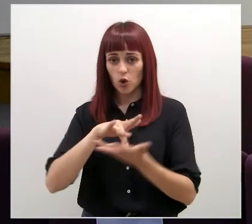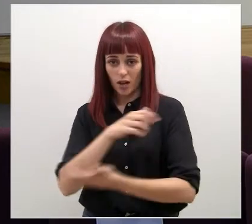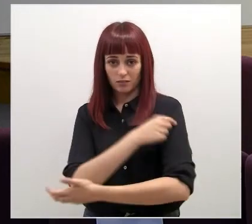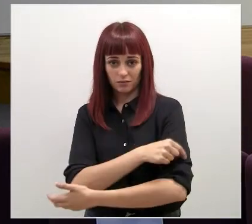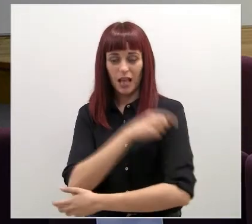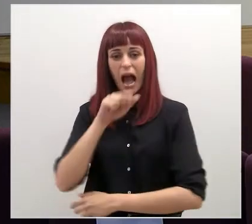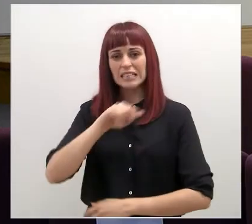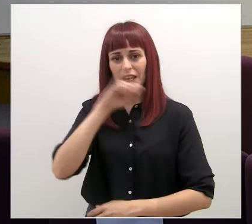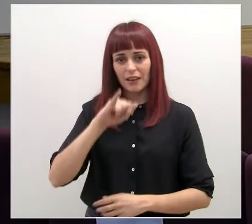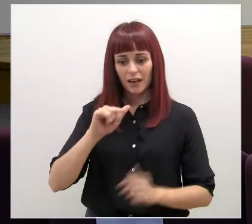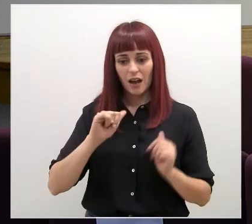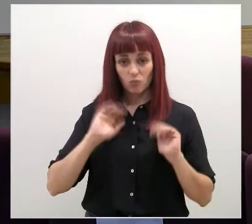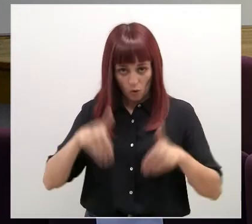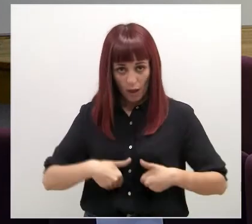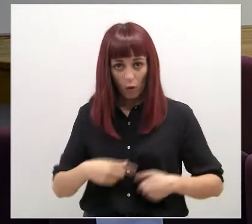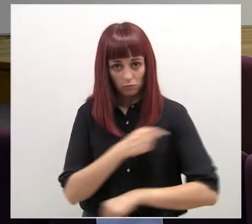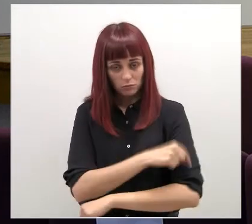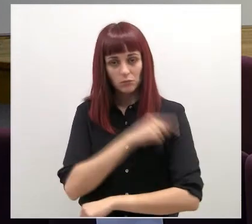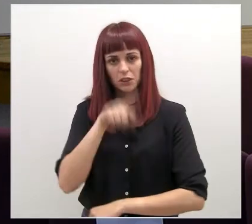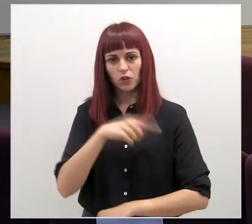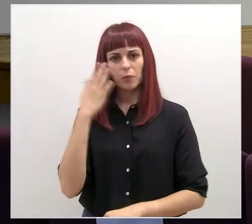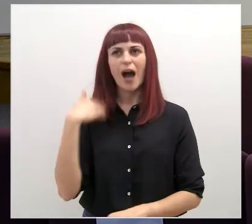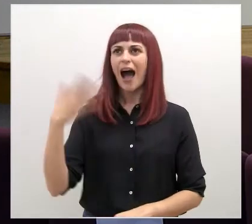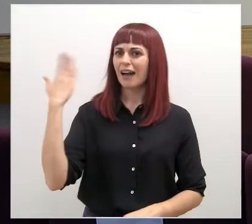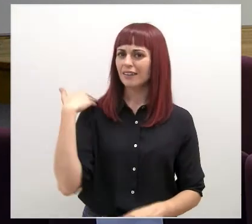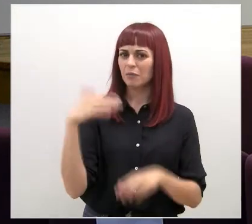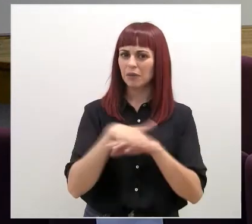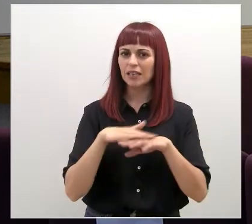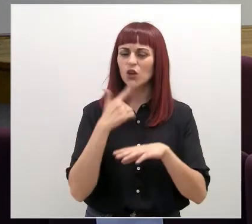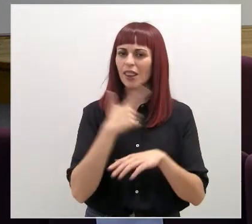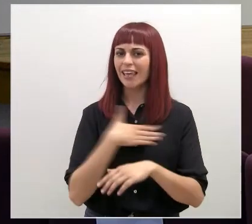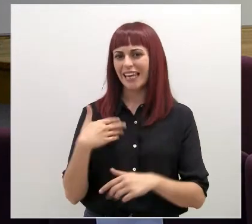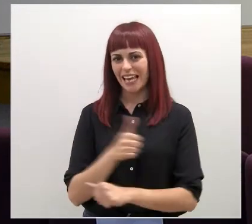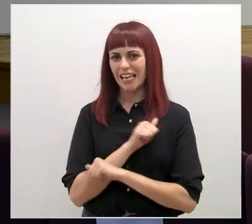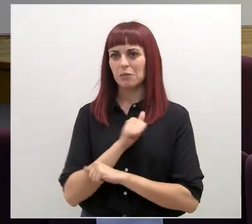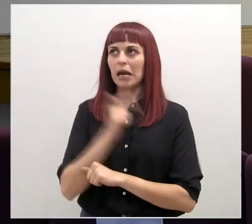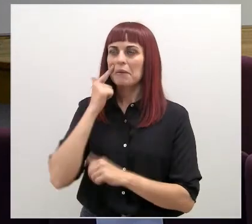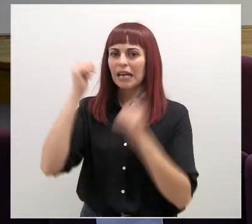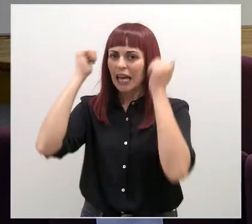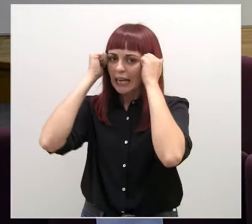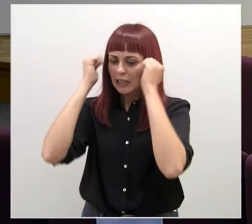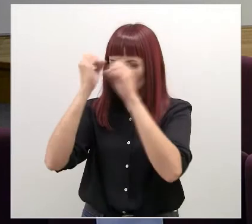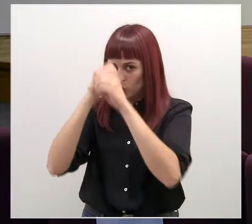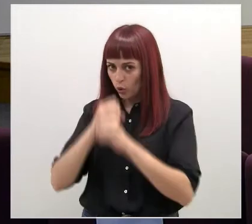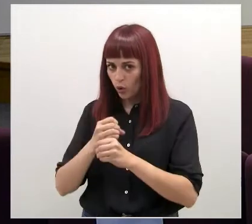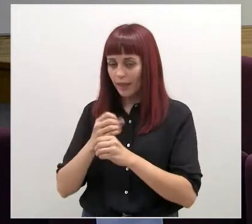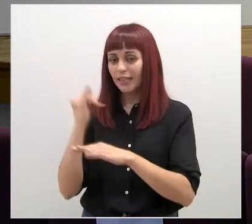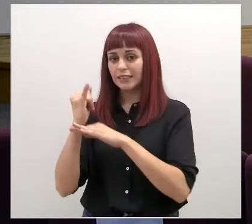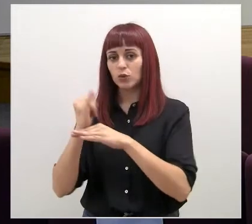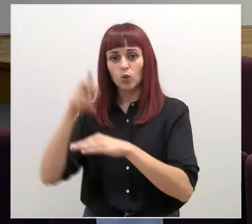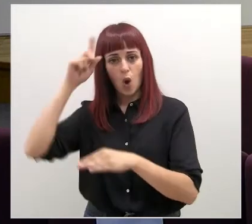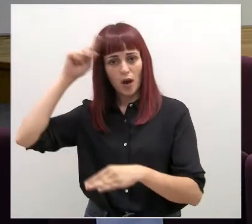AstraZeneca, aunque creo que ayer el Ministerio ya planteó que querían esperar también a ese estudio que se está haciendo en el Instituto Carlos